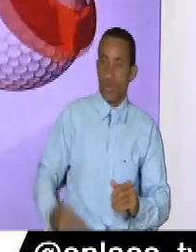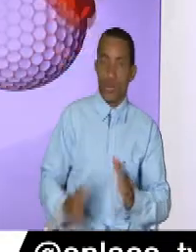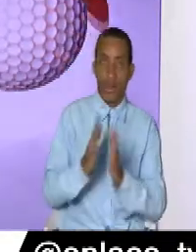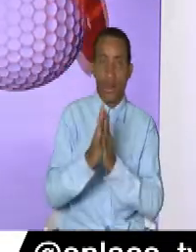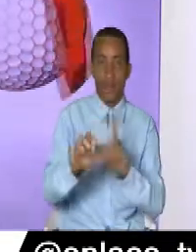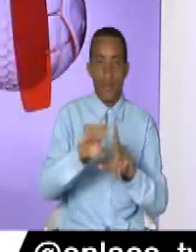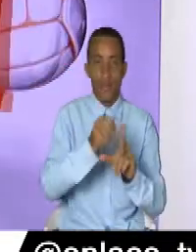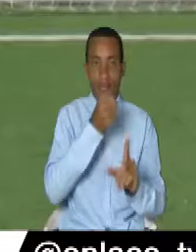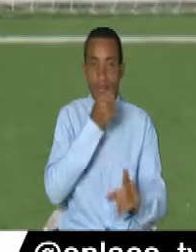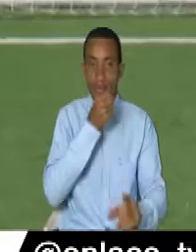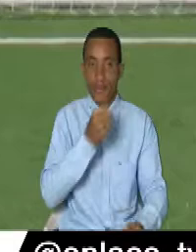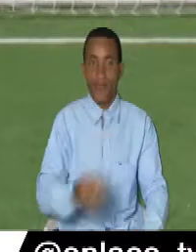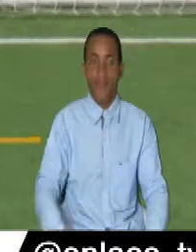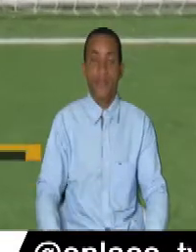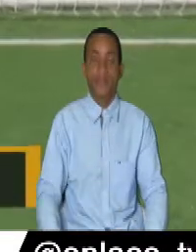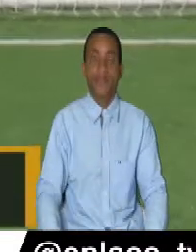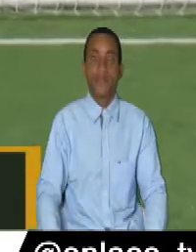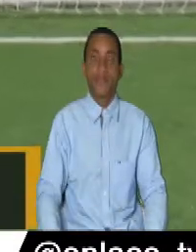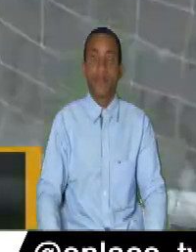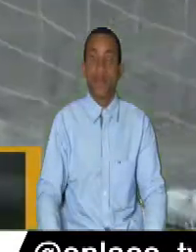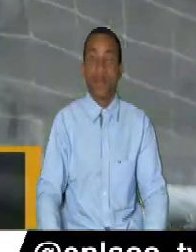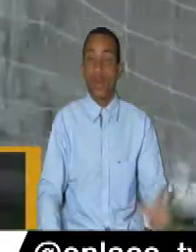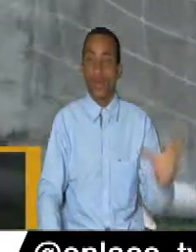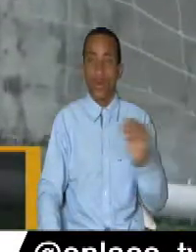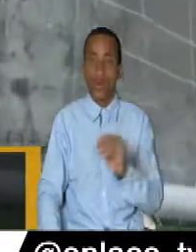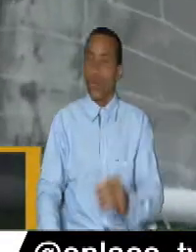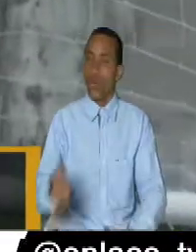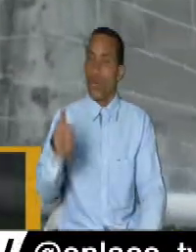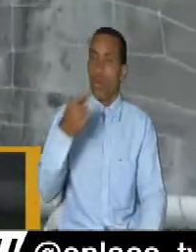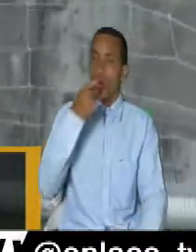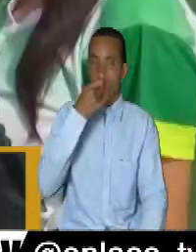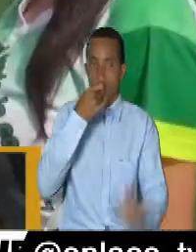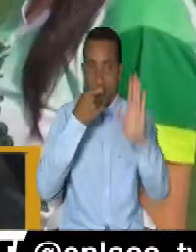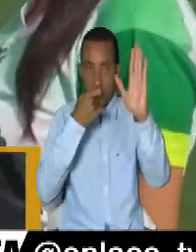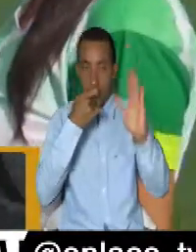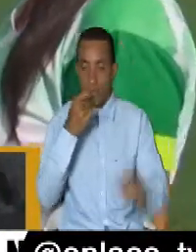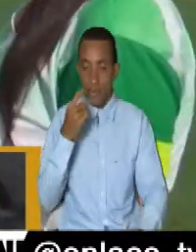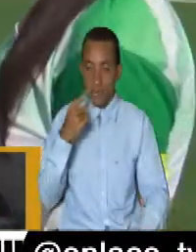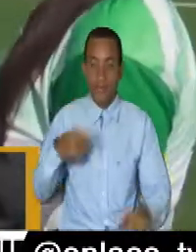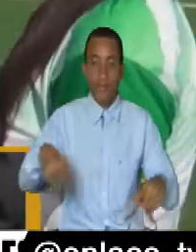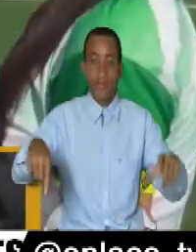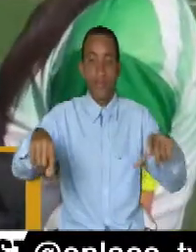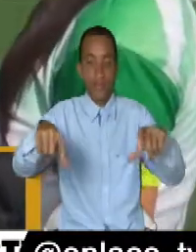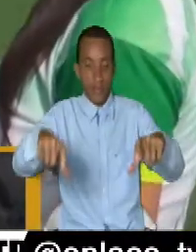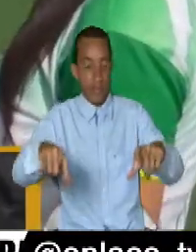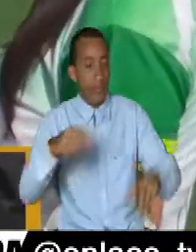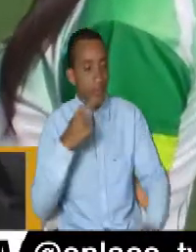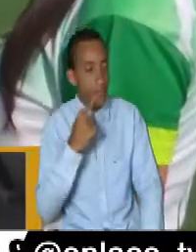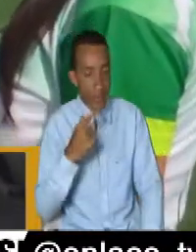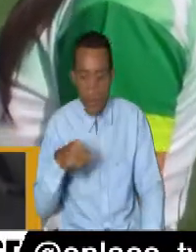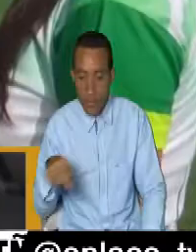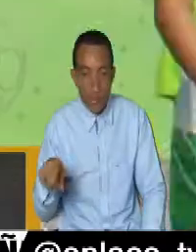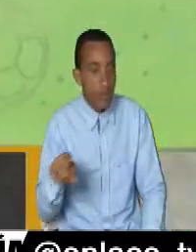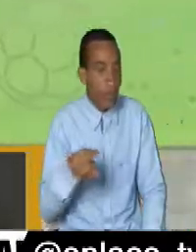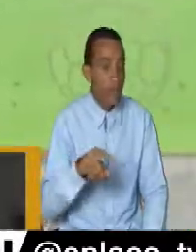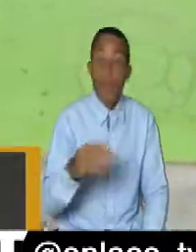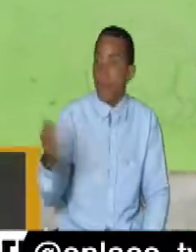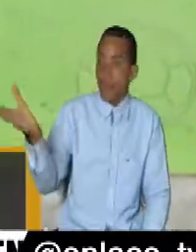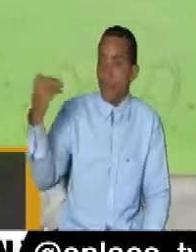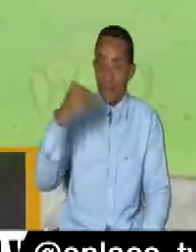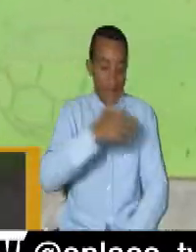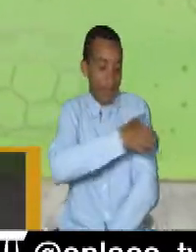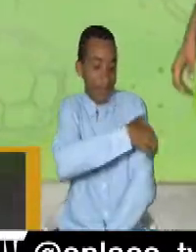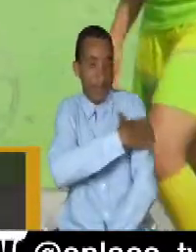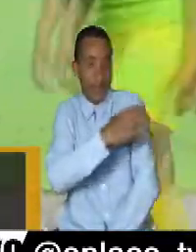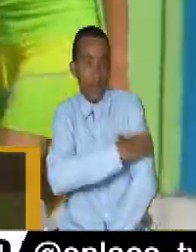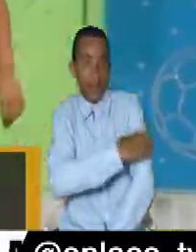Noticias. Como todo buen árbitro, revisan primero la cancha. Llaman a los capitanes de ambos equipos y hacen el sorteo para con este